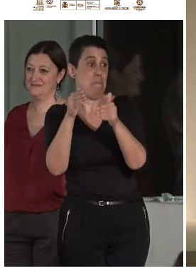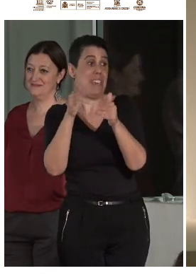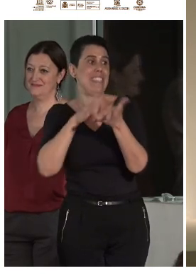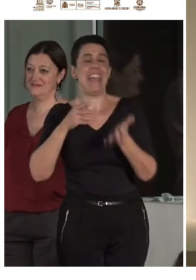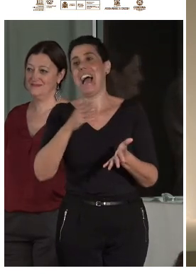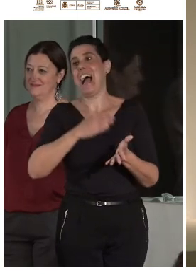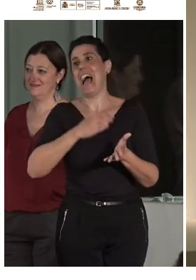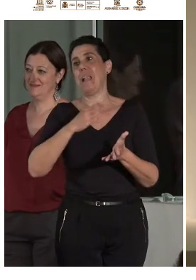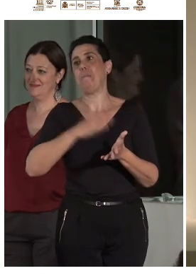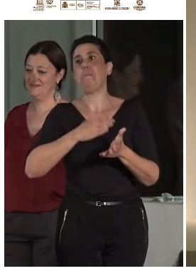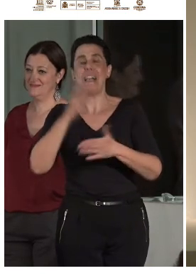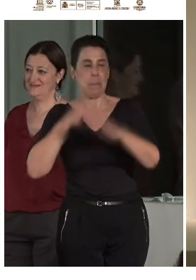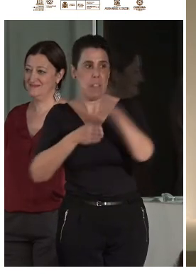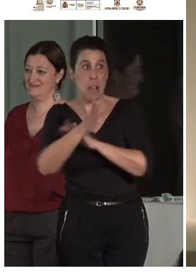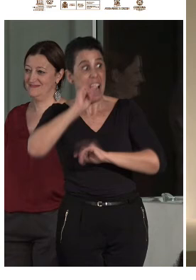una píldora